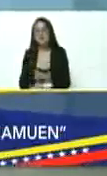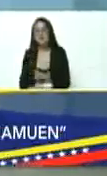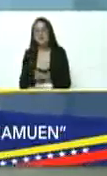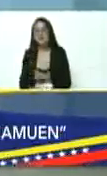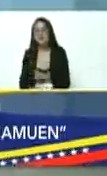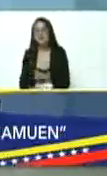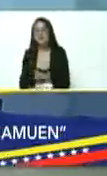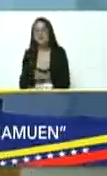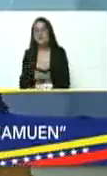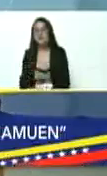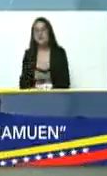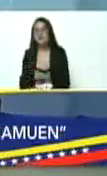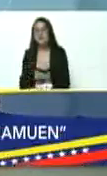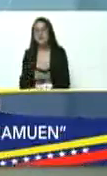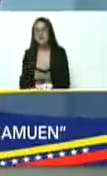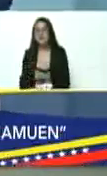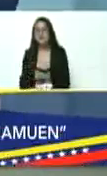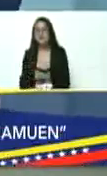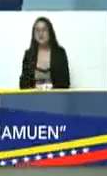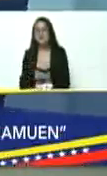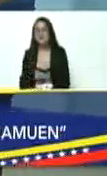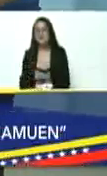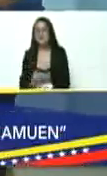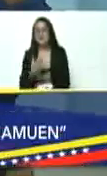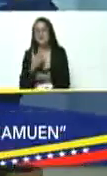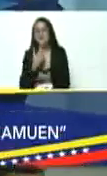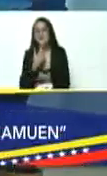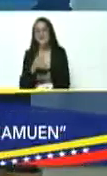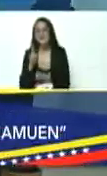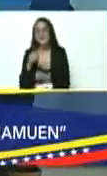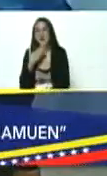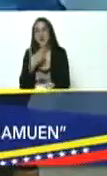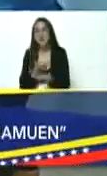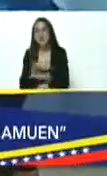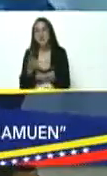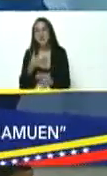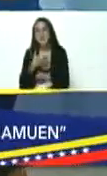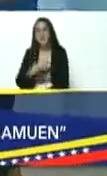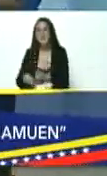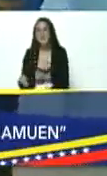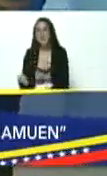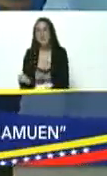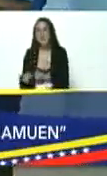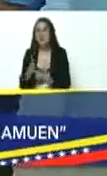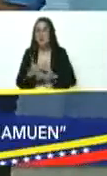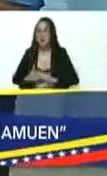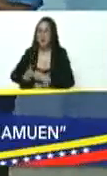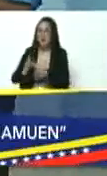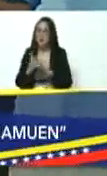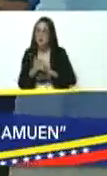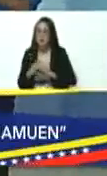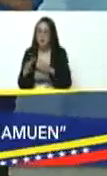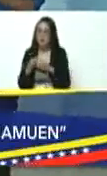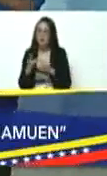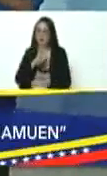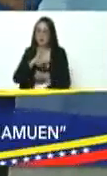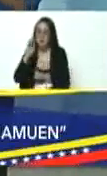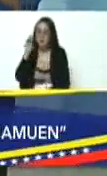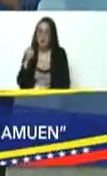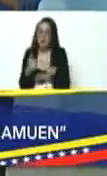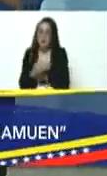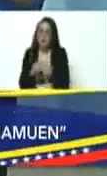Nos encontramos en el área de farmacia. También le decimos que gracias a usted, señor presidente, a la comunidad, a las bricomiles que dieron el apoyo,